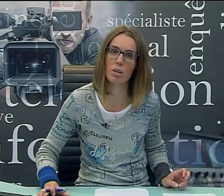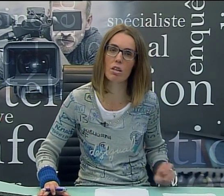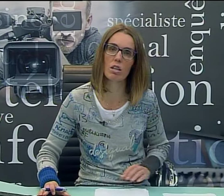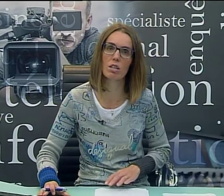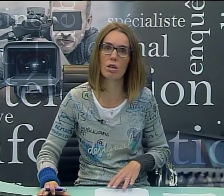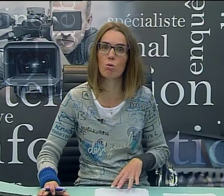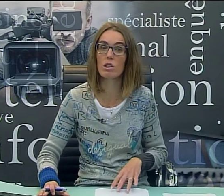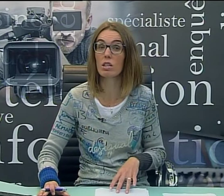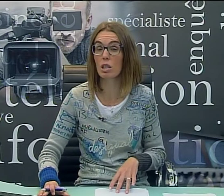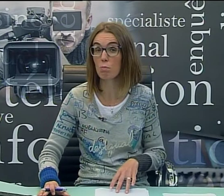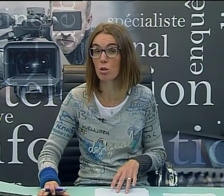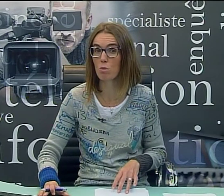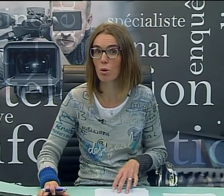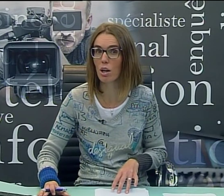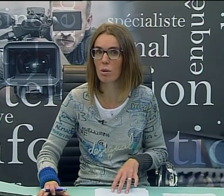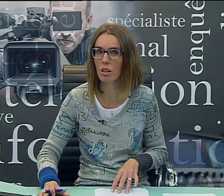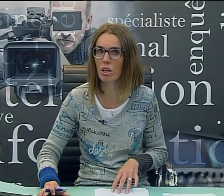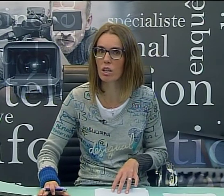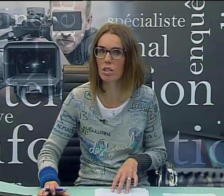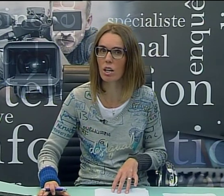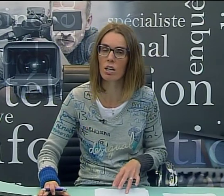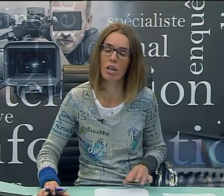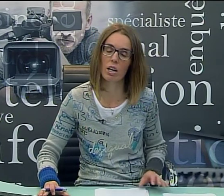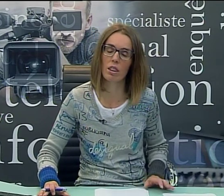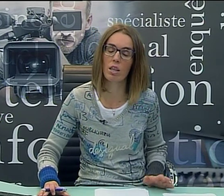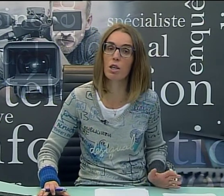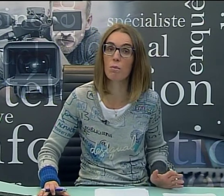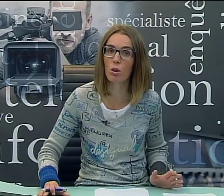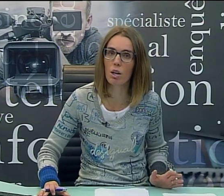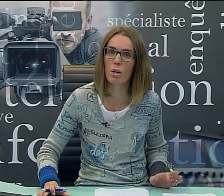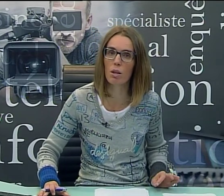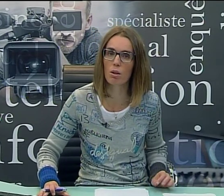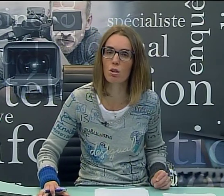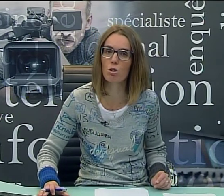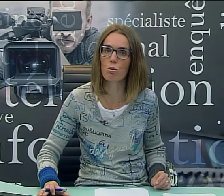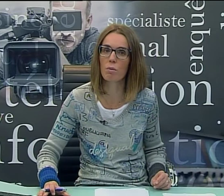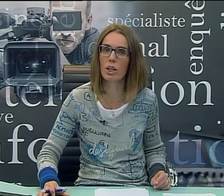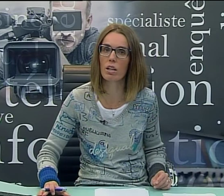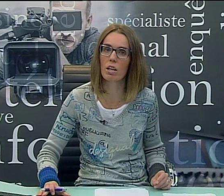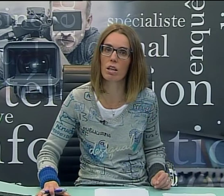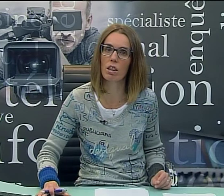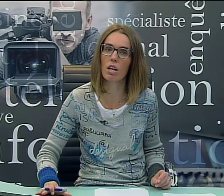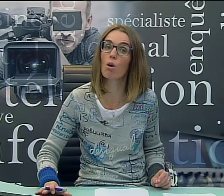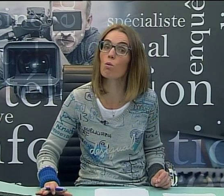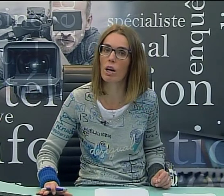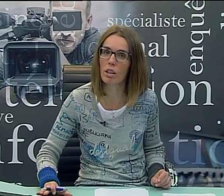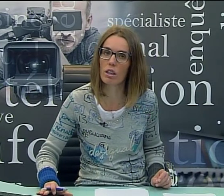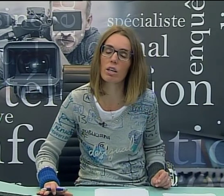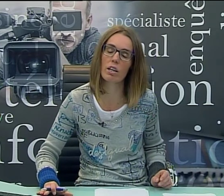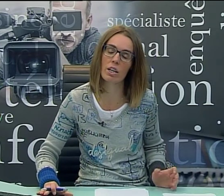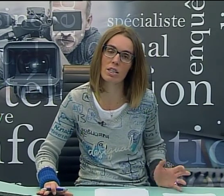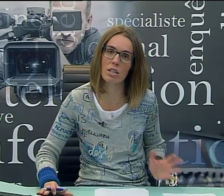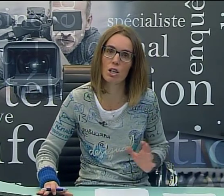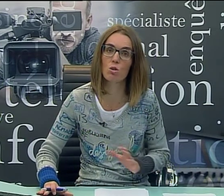celebra a partir de este lunes y hasta el próximo día 20, la que es ya la decimotava edición de su Semana de la Ciencia. Una